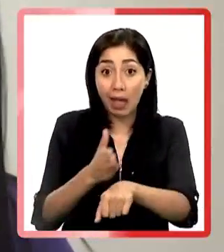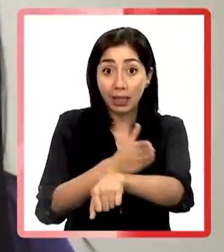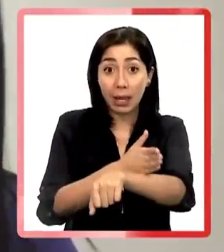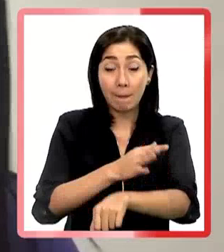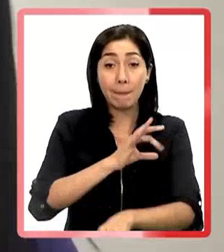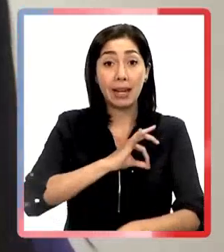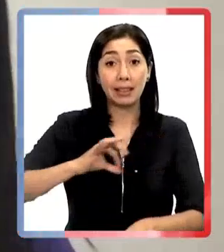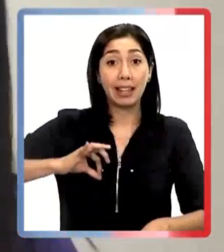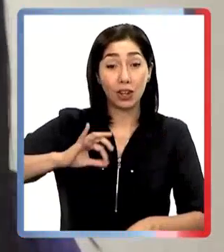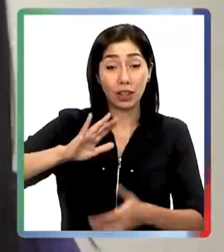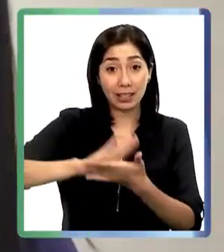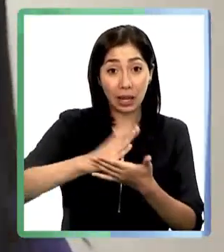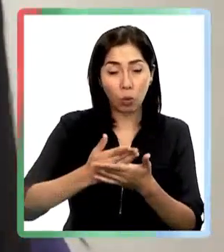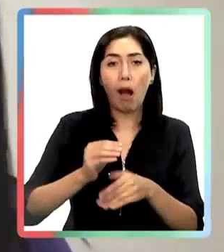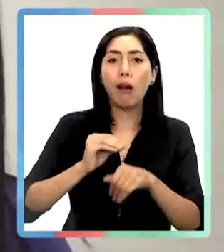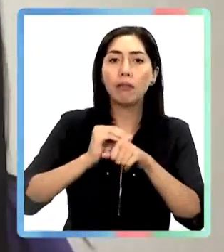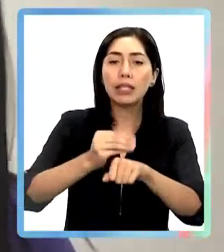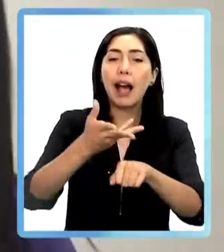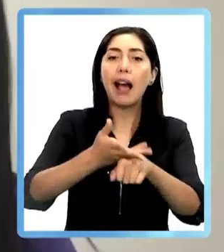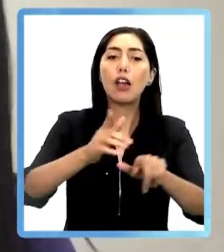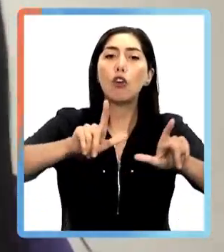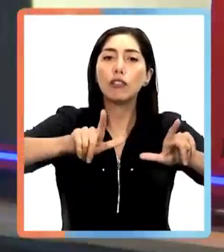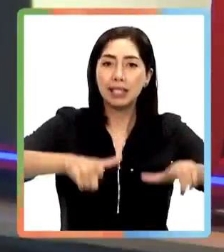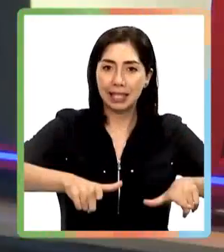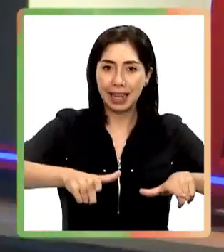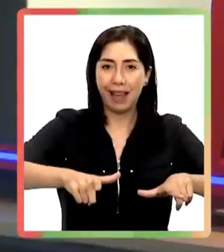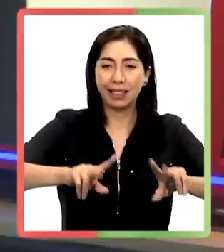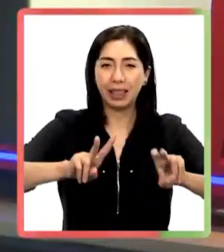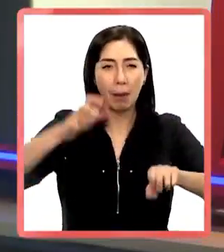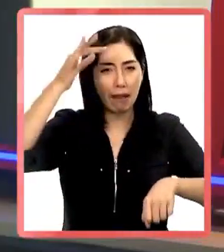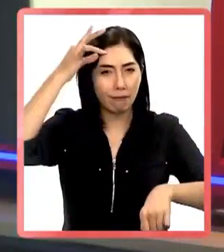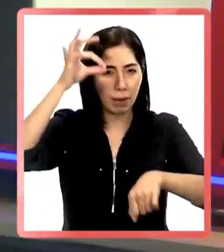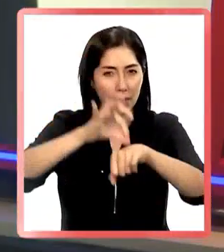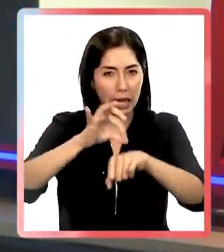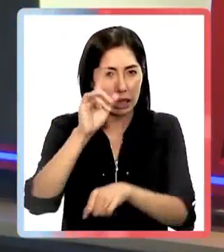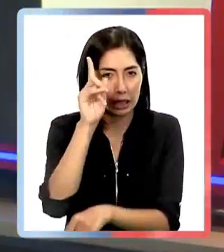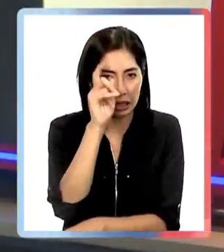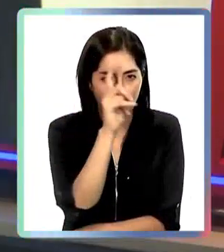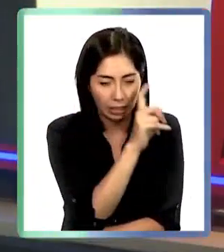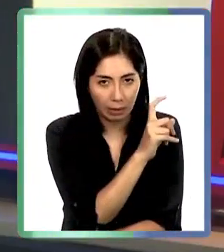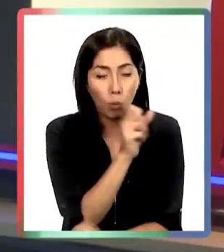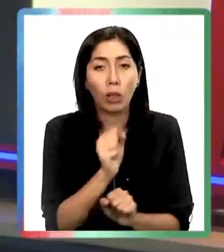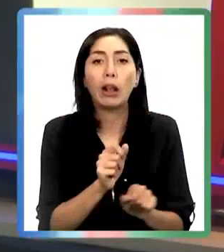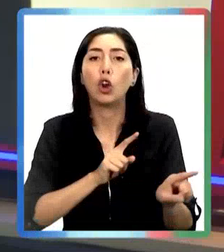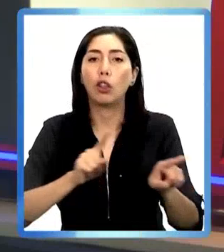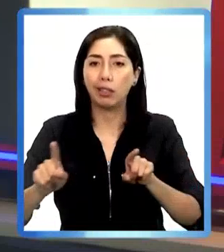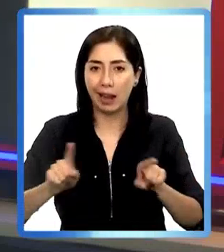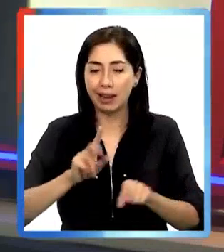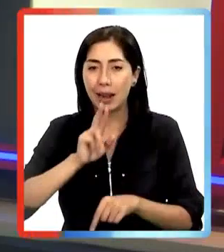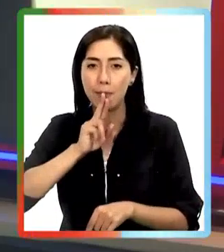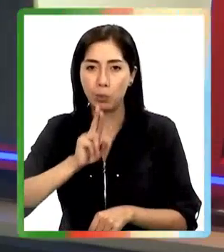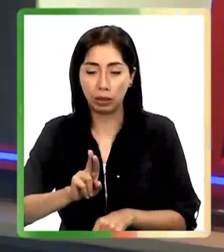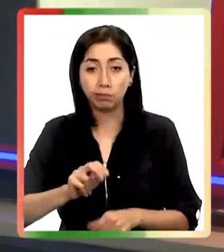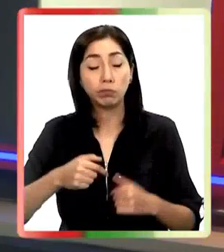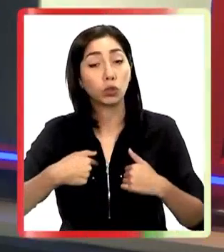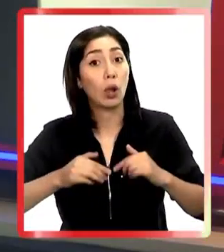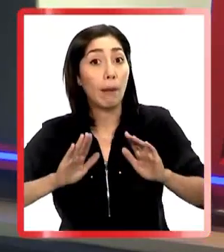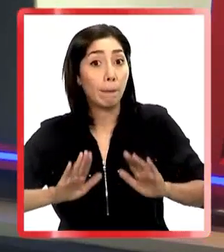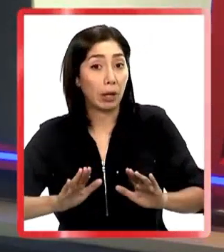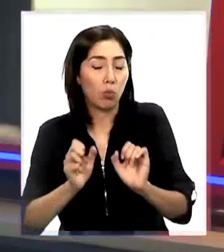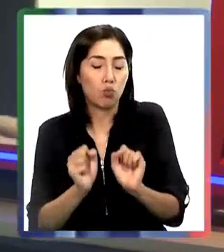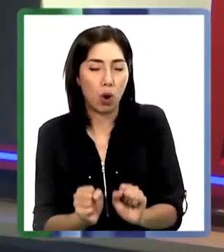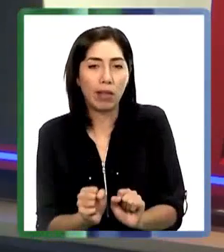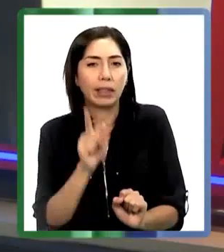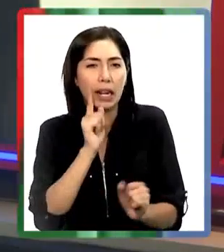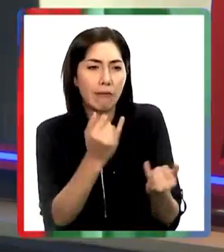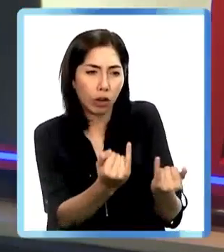que van a tener una oficina de enfermedades crónicas complejas para poder coordinar la respuesta estatal en esta materia. Yo espero de verdad que esto sirva para